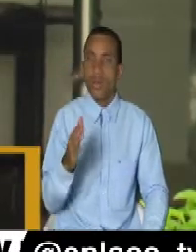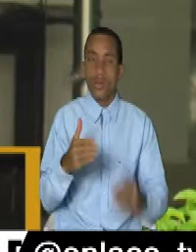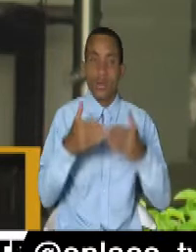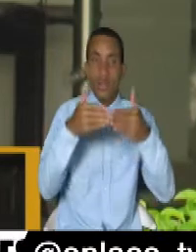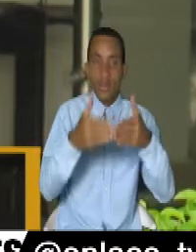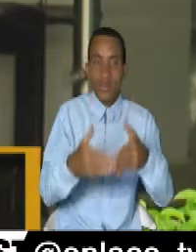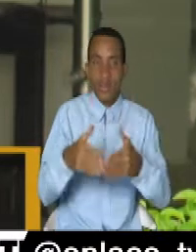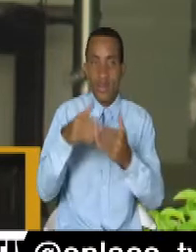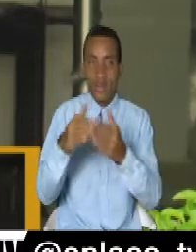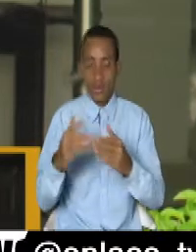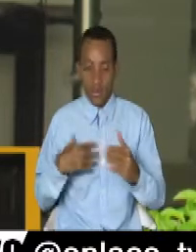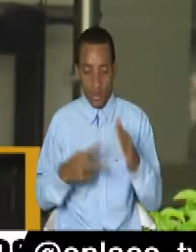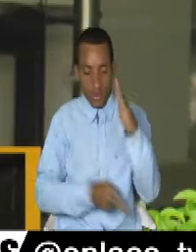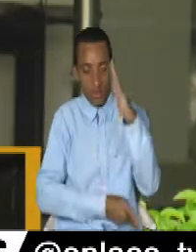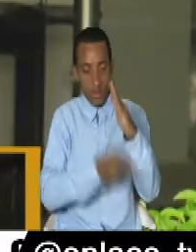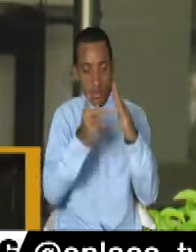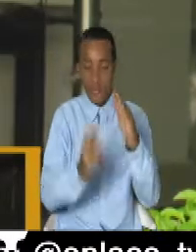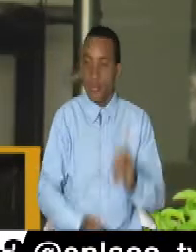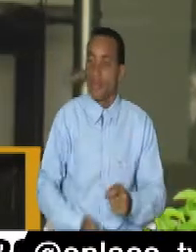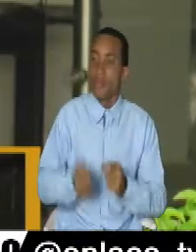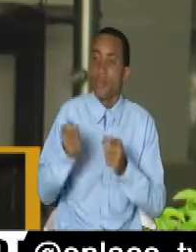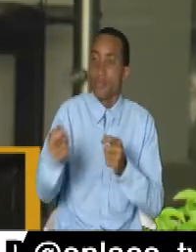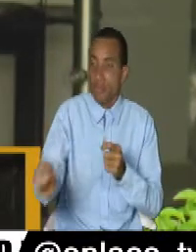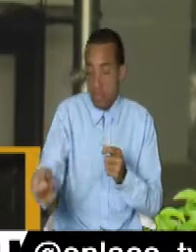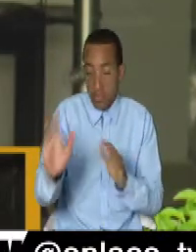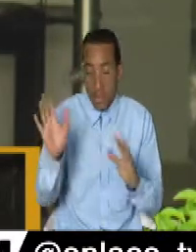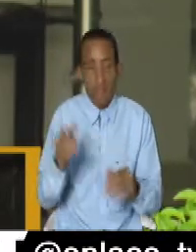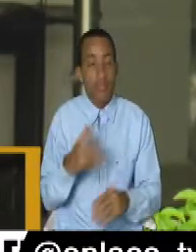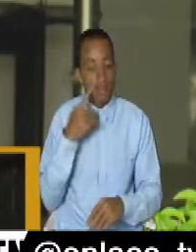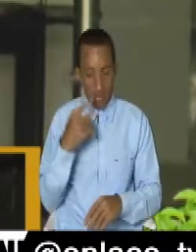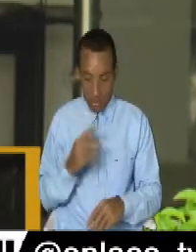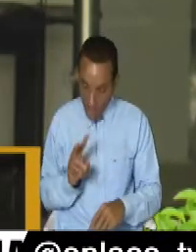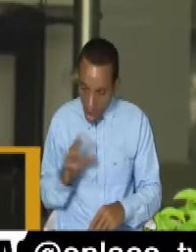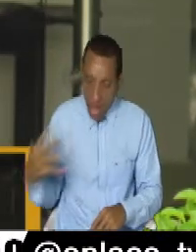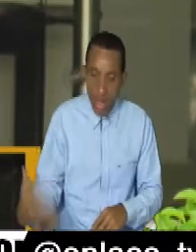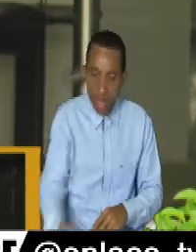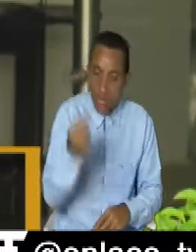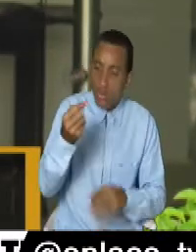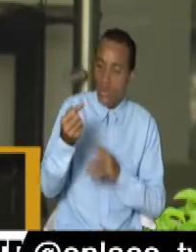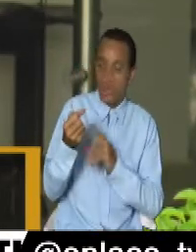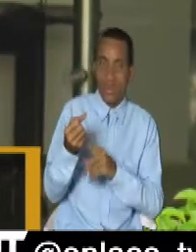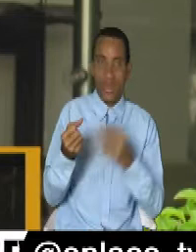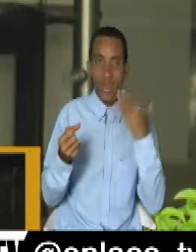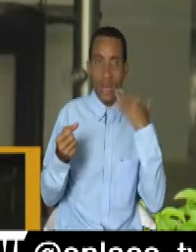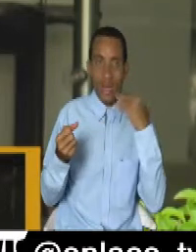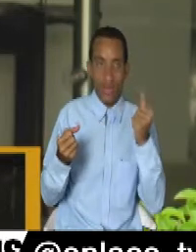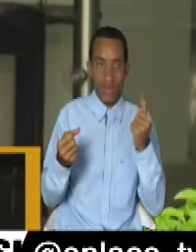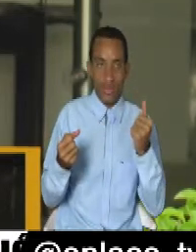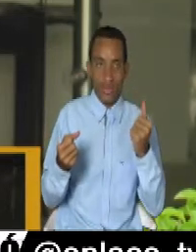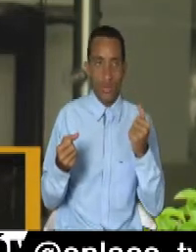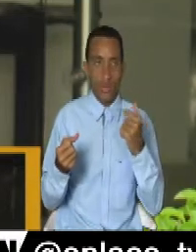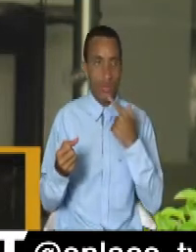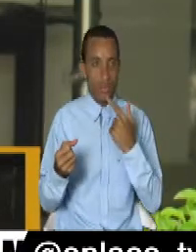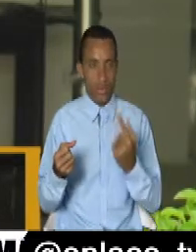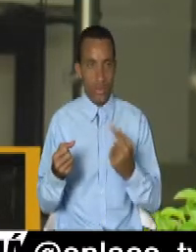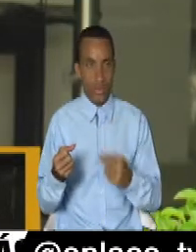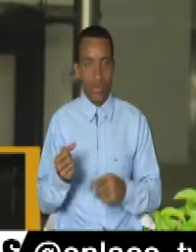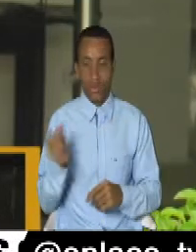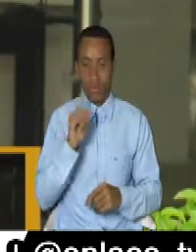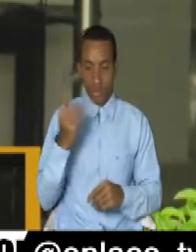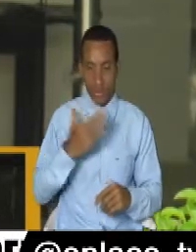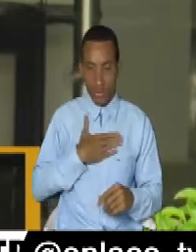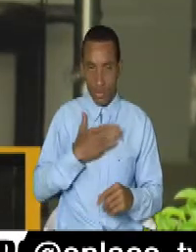unas hojas de vida, me encontré un celular y una señora dijo que el celular era ella. Y yo hice caso omiso y le dije que no, que el celular